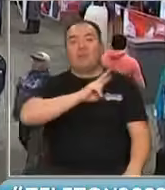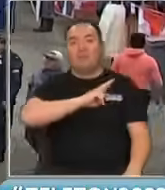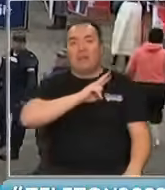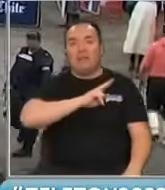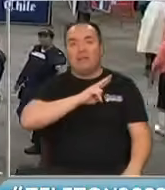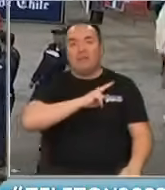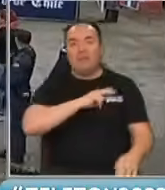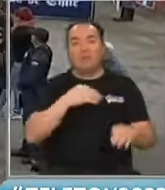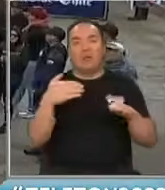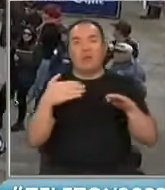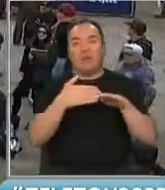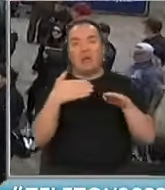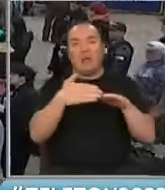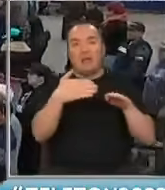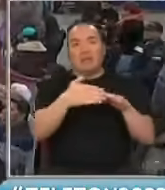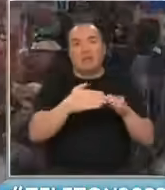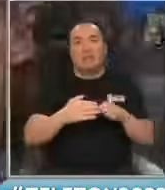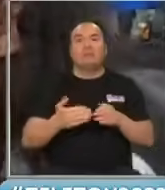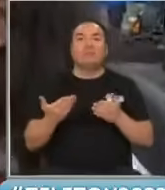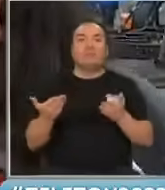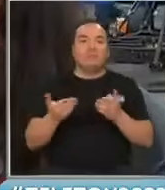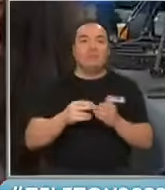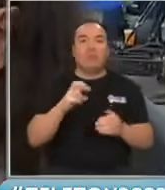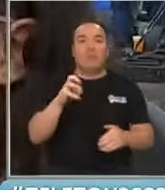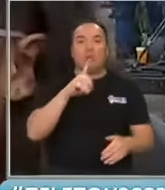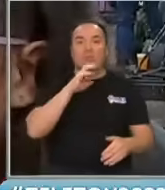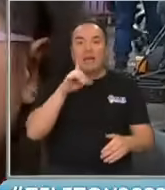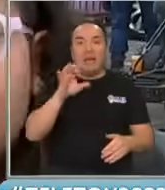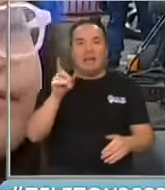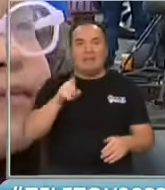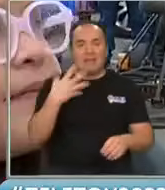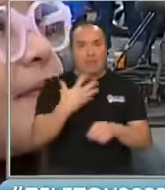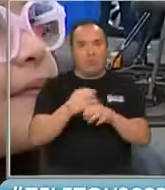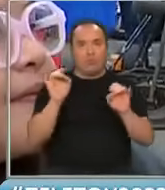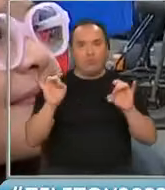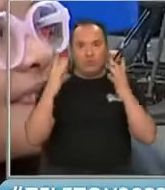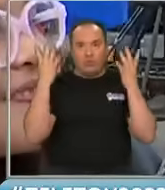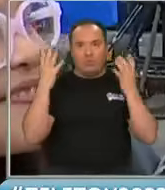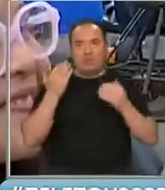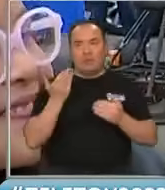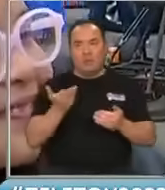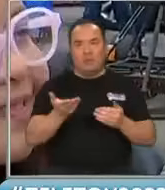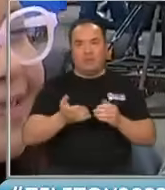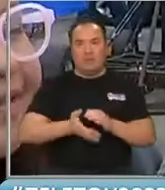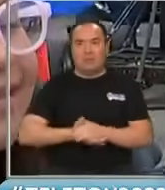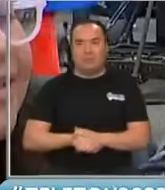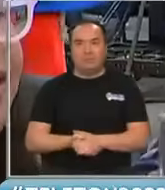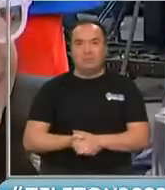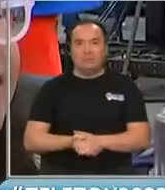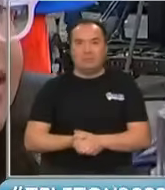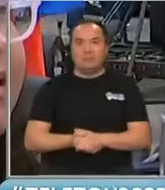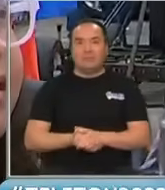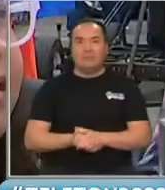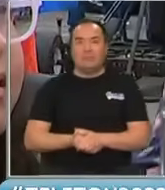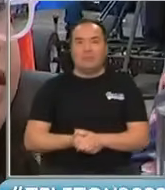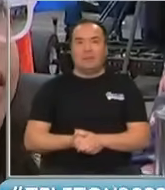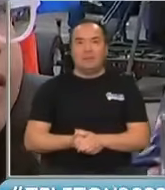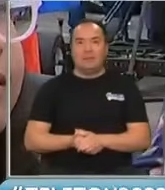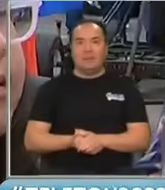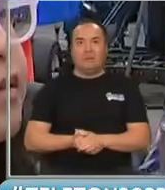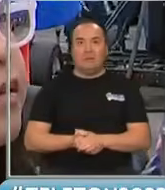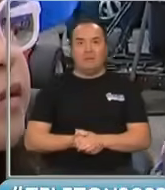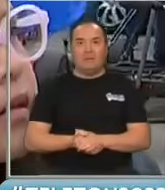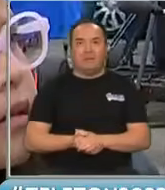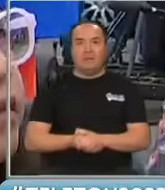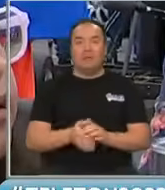Caleta Portales. Hay una sorpresa para ti, porque tus compañeros del colegio tienen algo